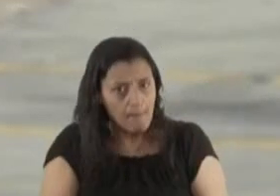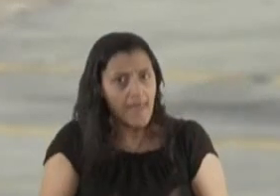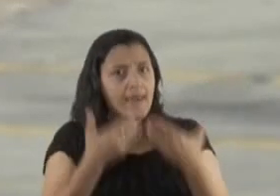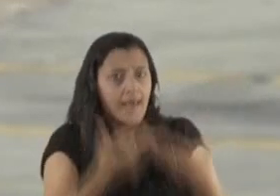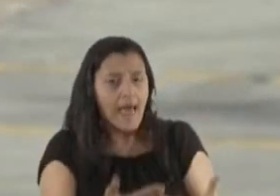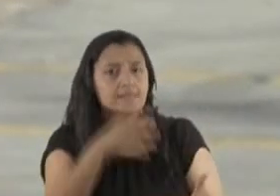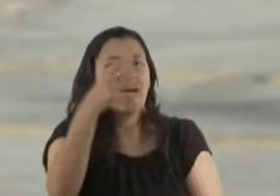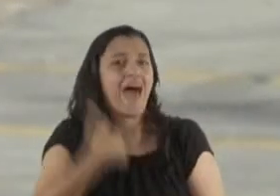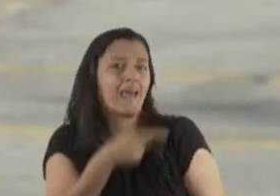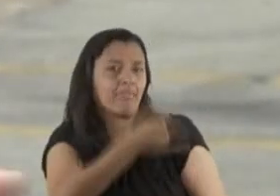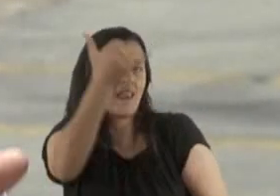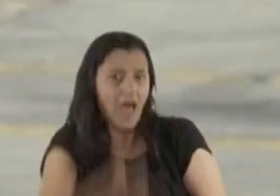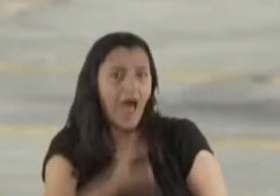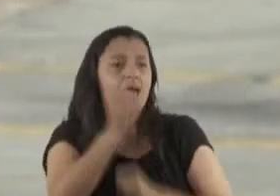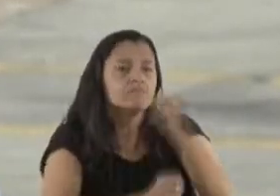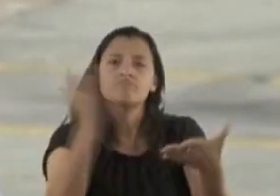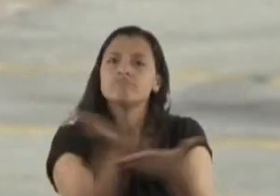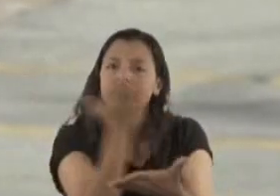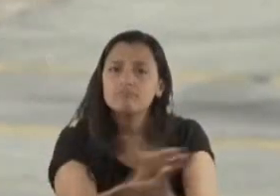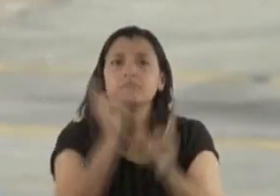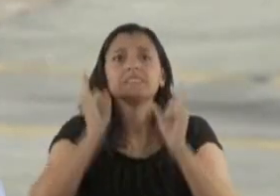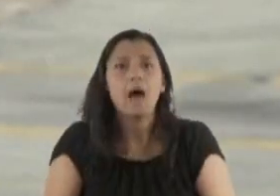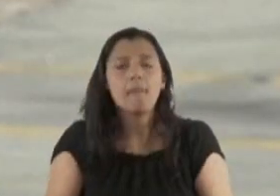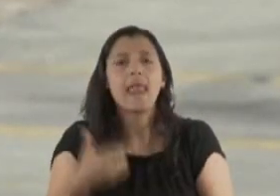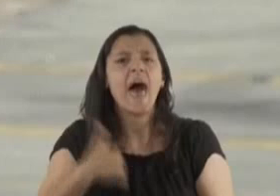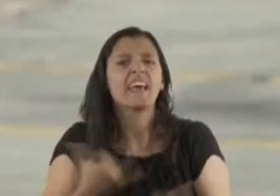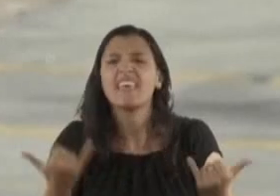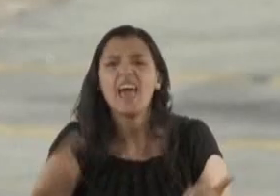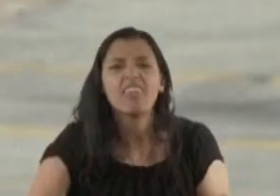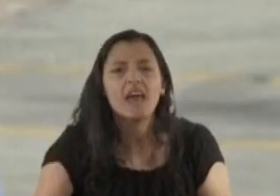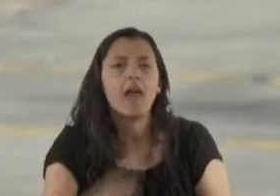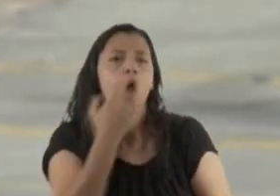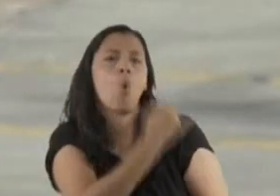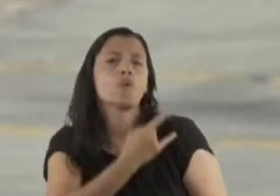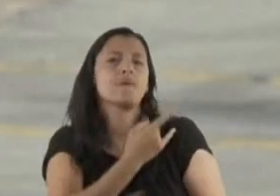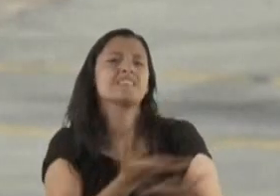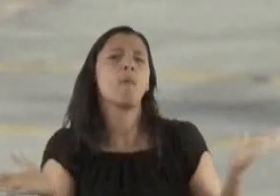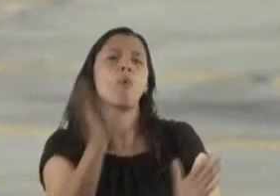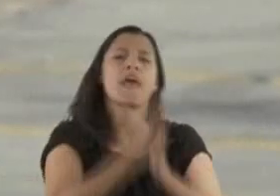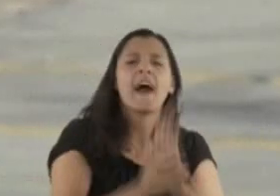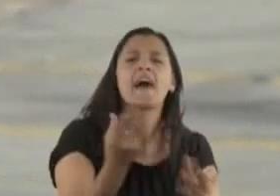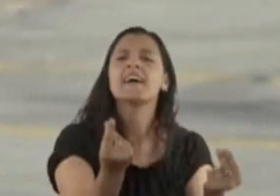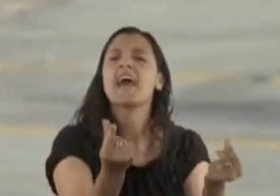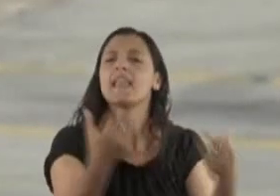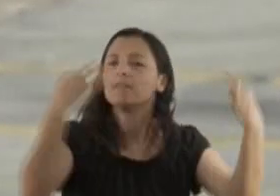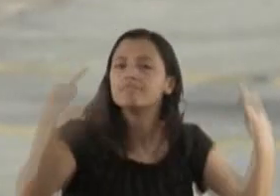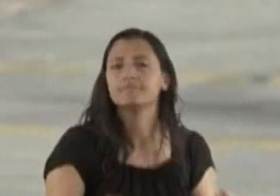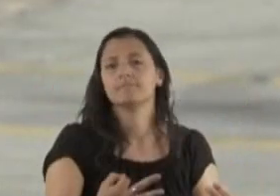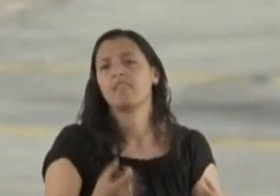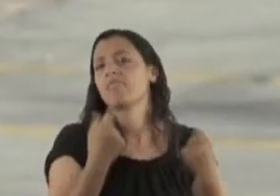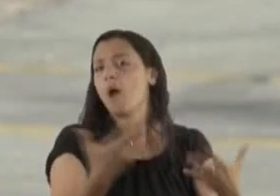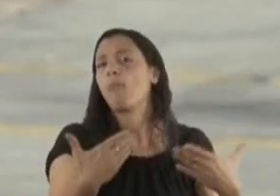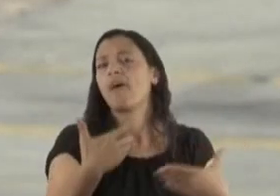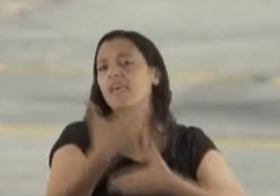que tienen evidentemente la universidad pública gratuita y de calidad que tenemos nosotros que nos permite tener este tipo de